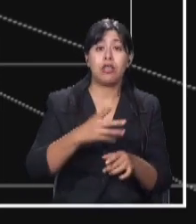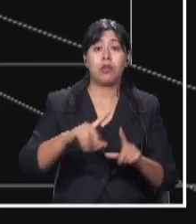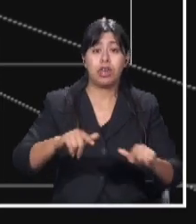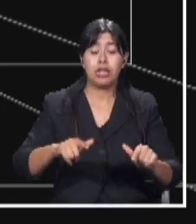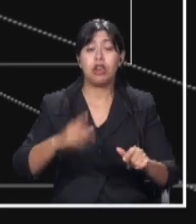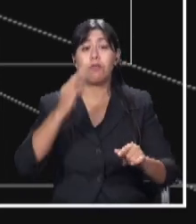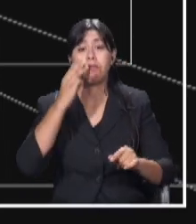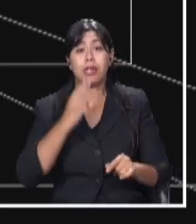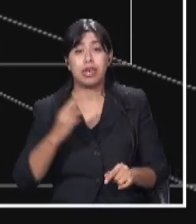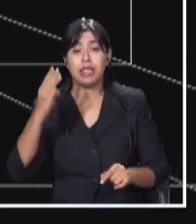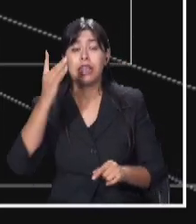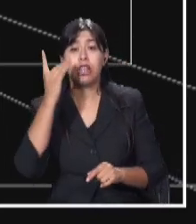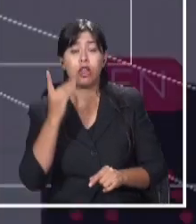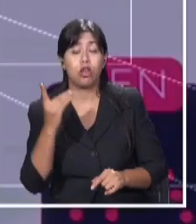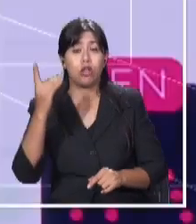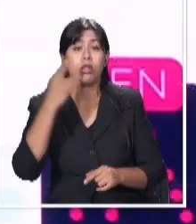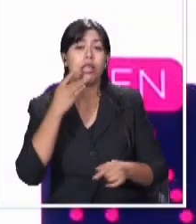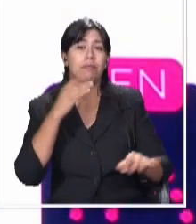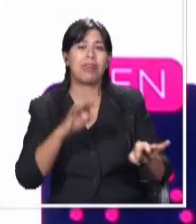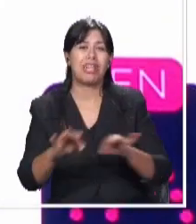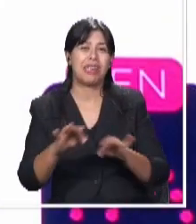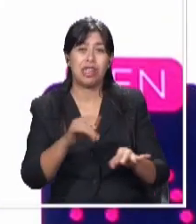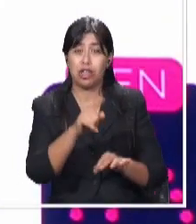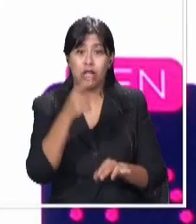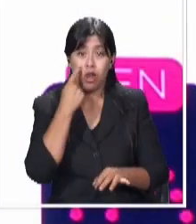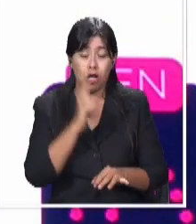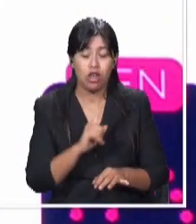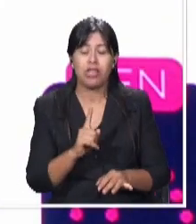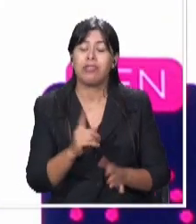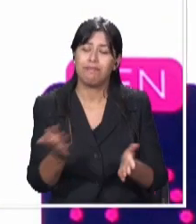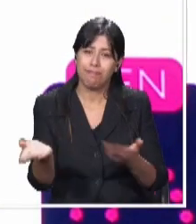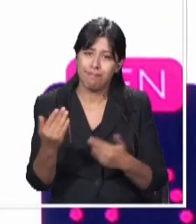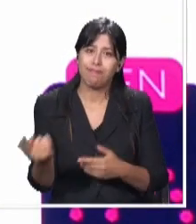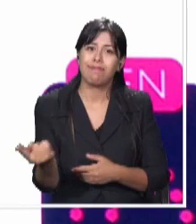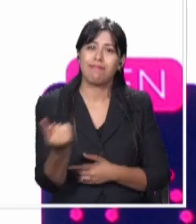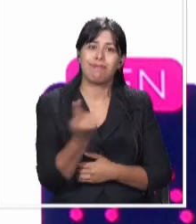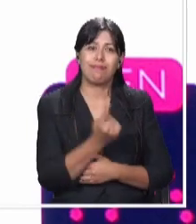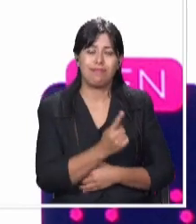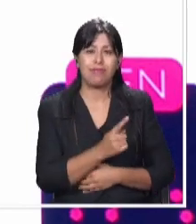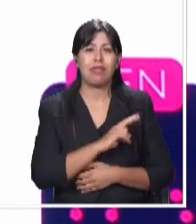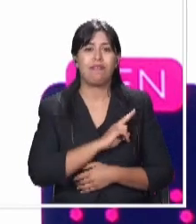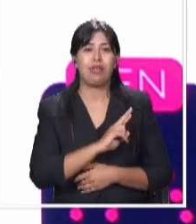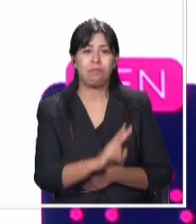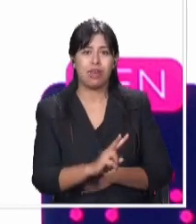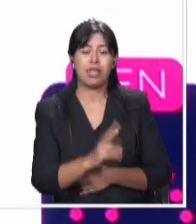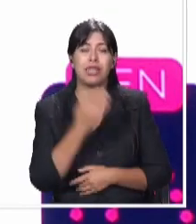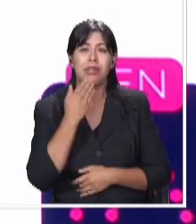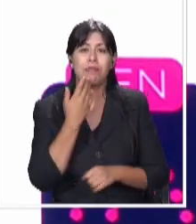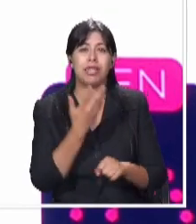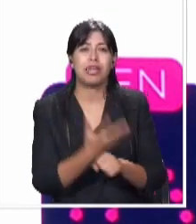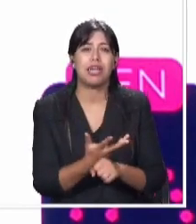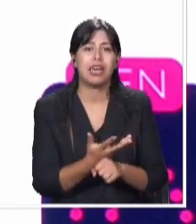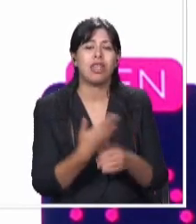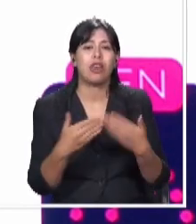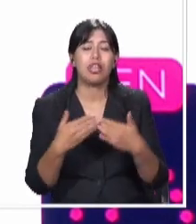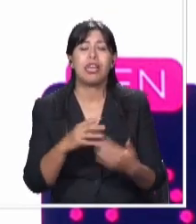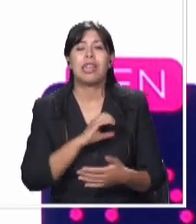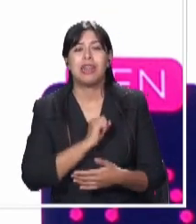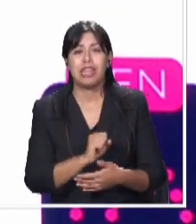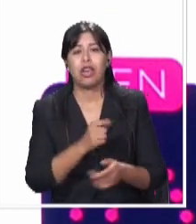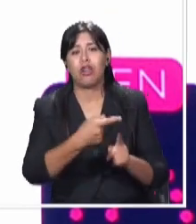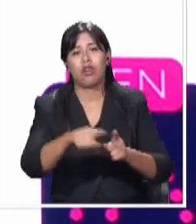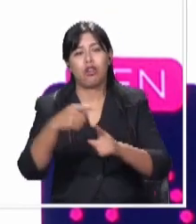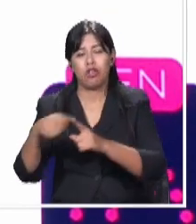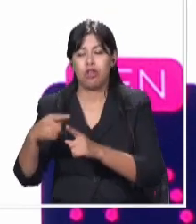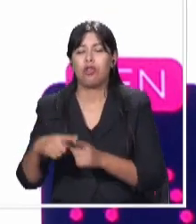y también arquitectura. Así, para aquellos que no lo conocen, lo invito a darse una vuelta por Valparaíso. Tenemos también representación en Santiago y en otras partes